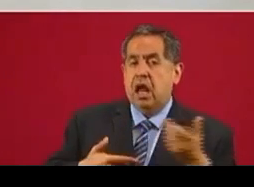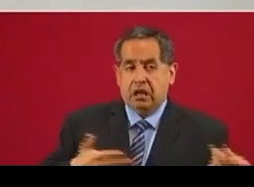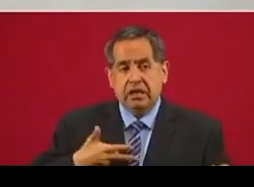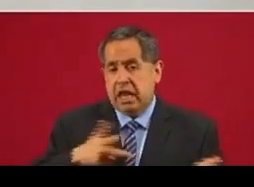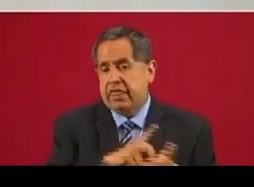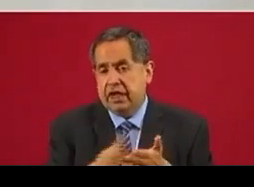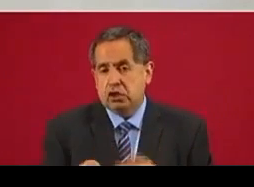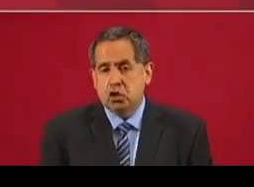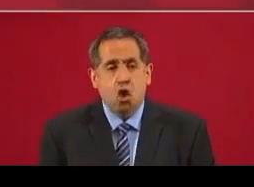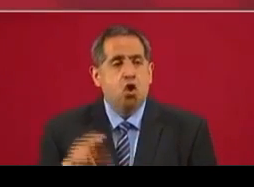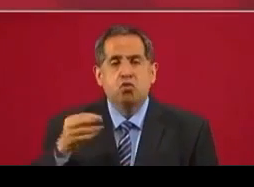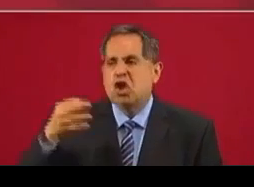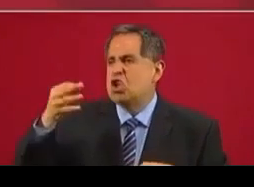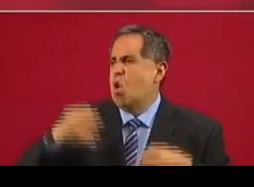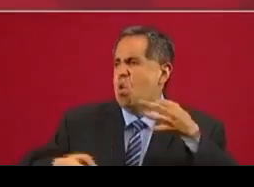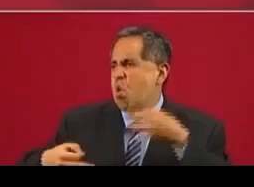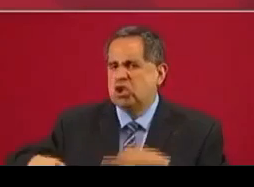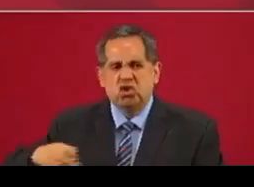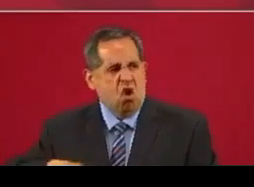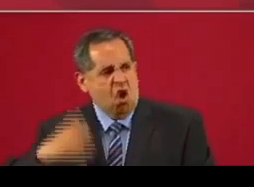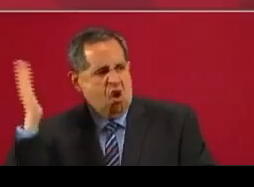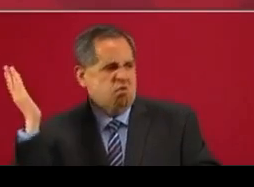no es juicio sumario